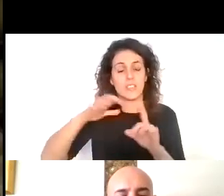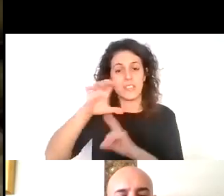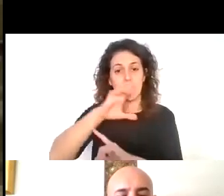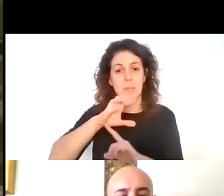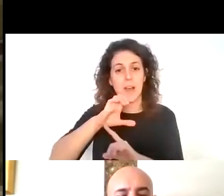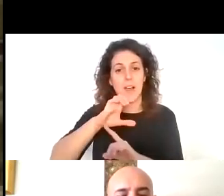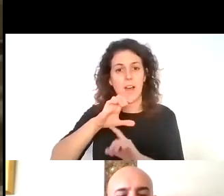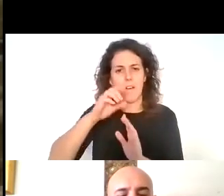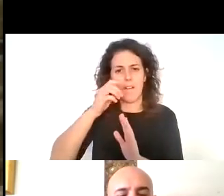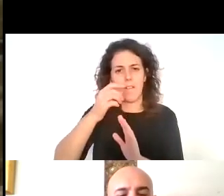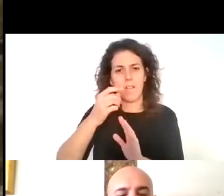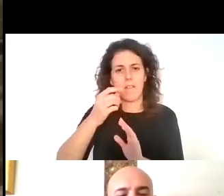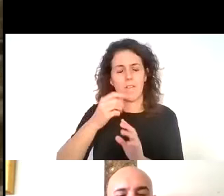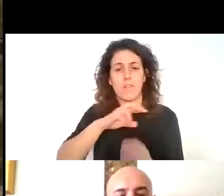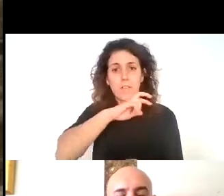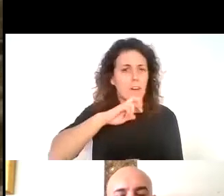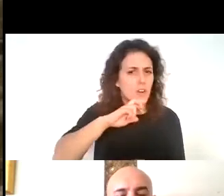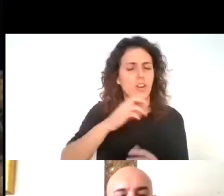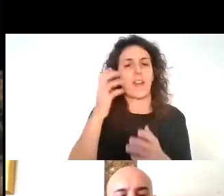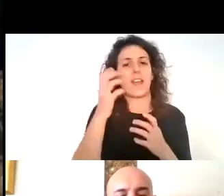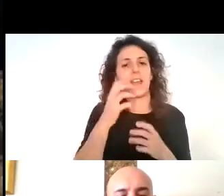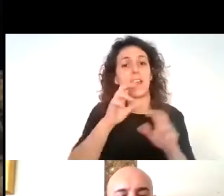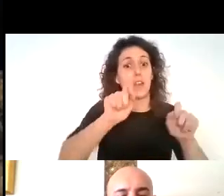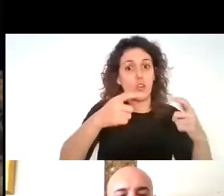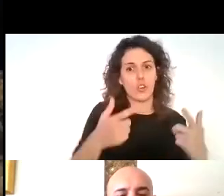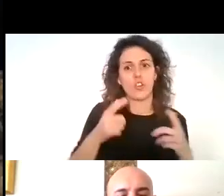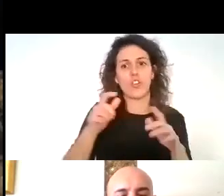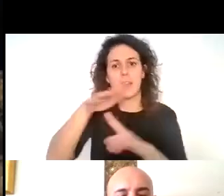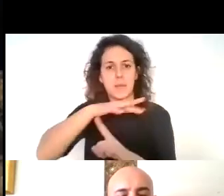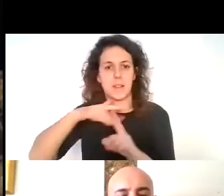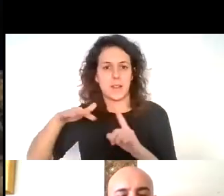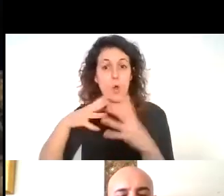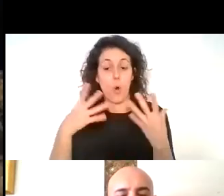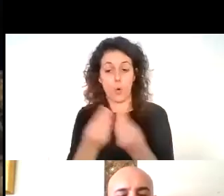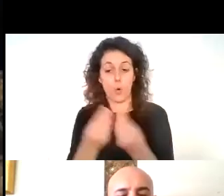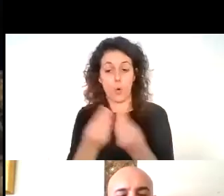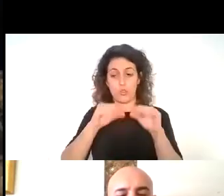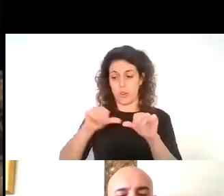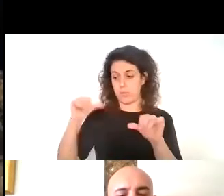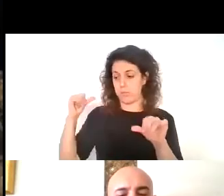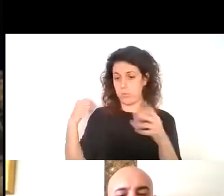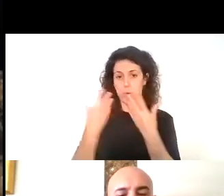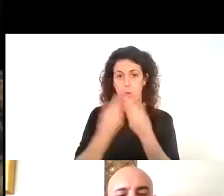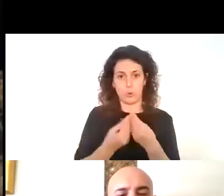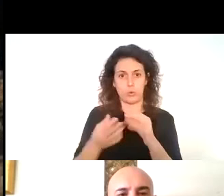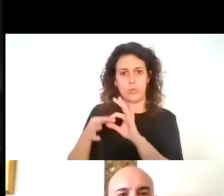valor ecológico y ambiental, unido a la riqueza cultural e histórica de su entorno.